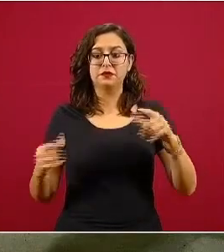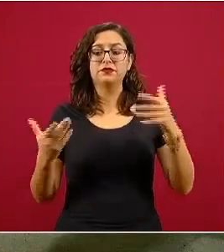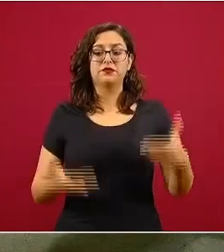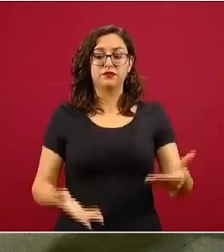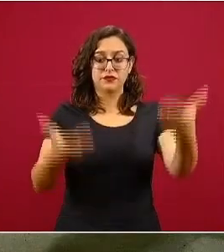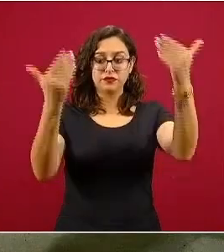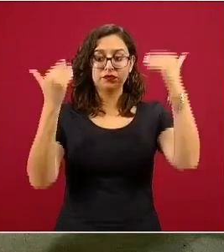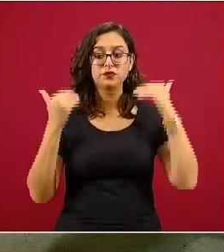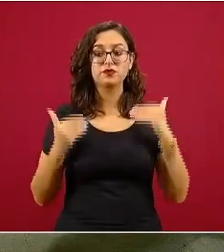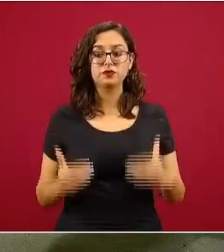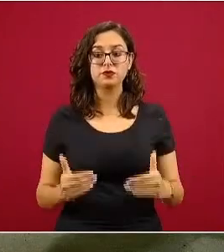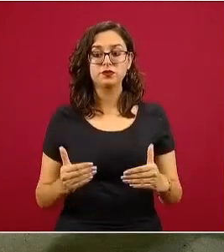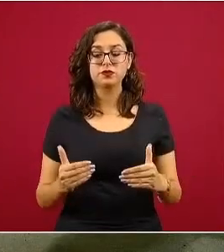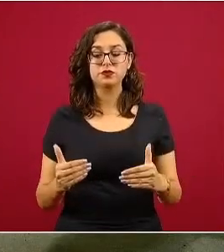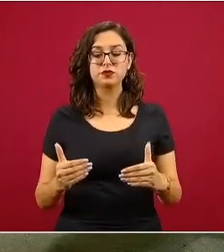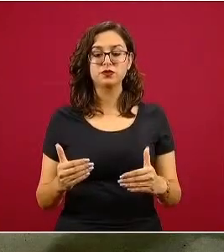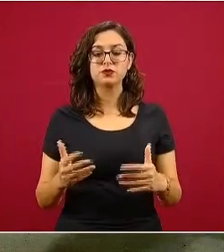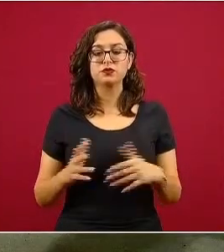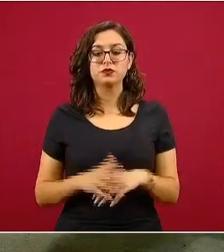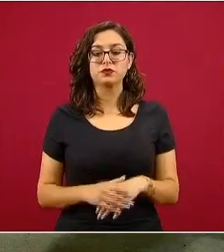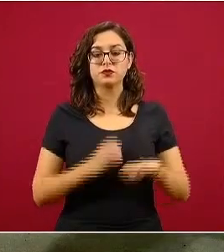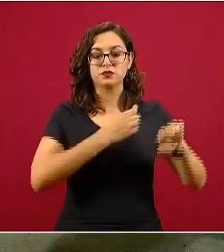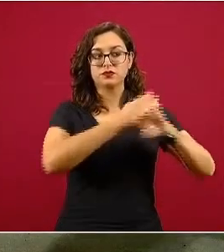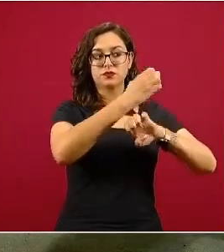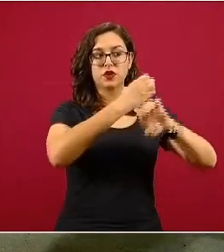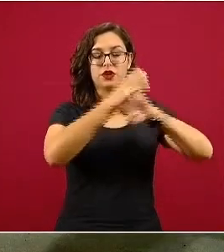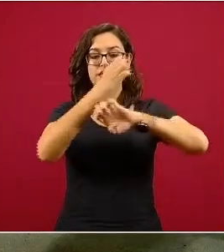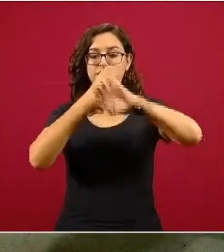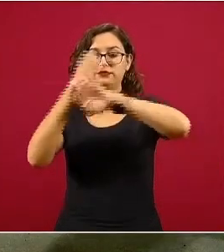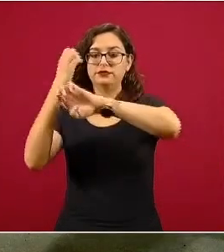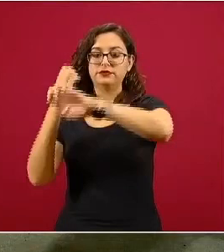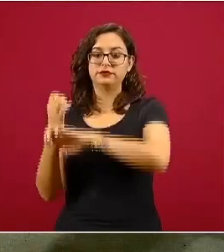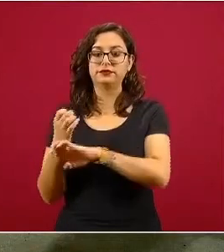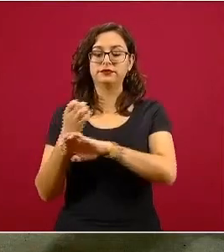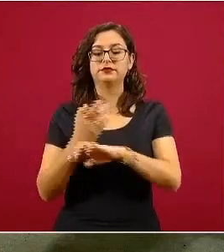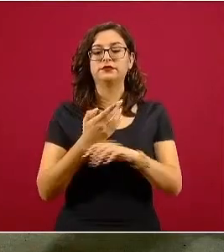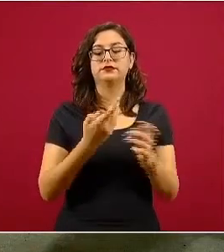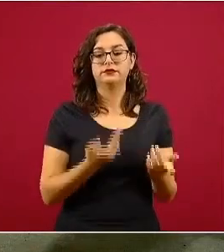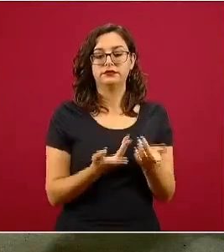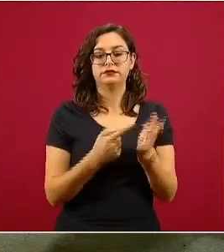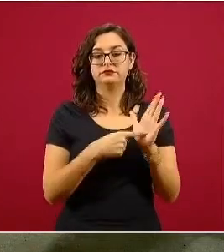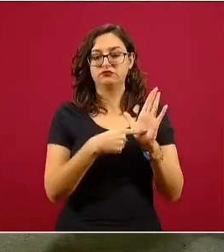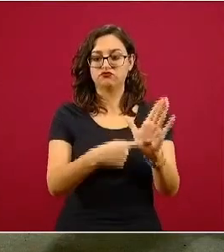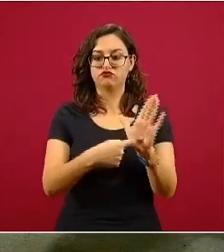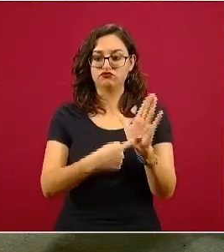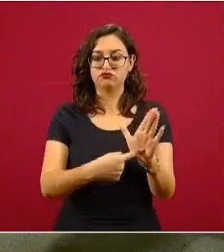Pasaríamos entonces ahora al componente de las entidades federativas.